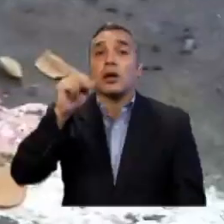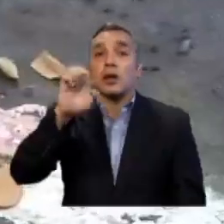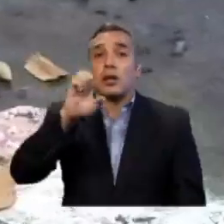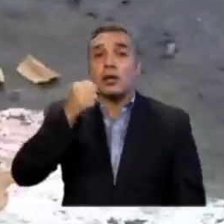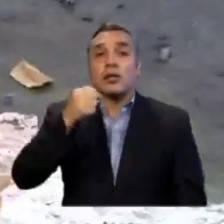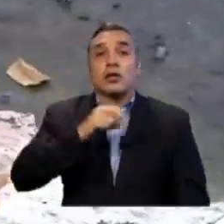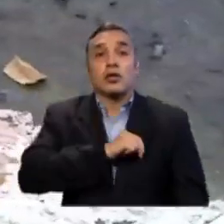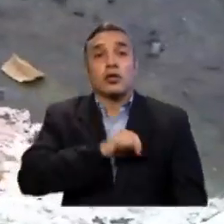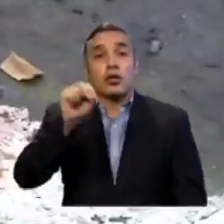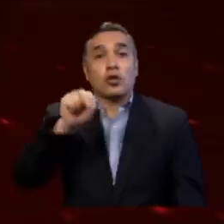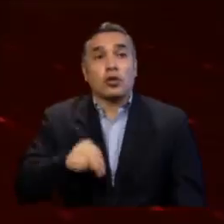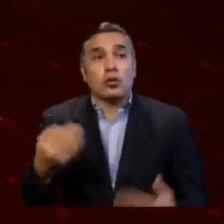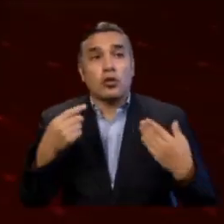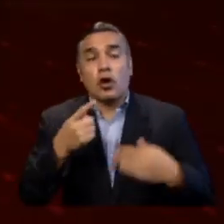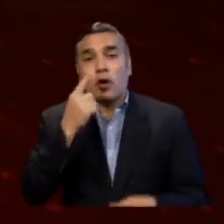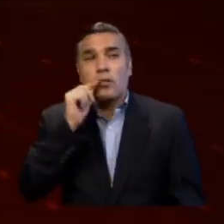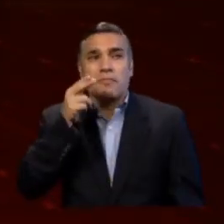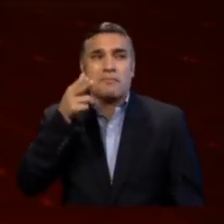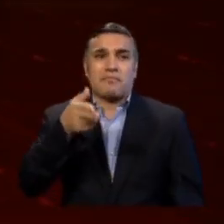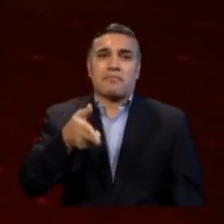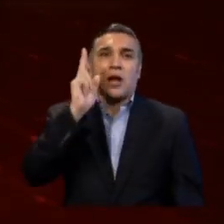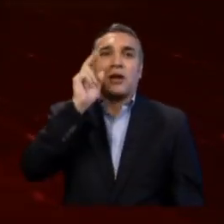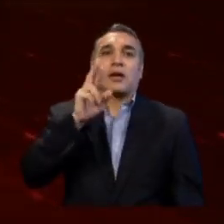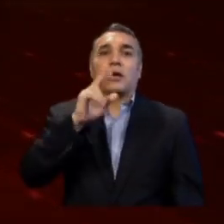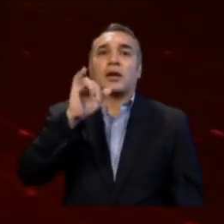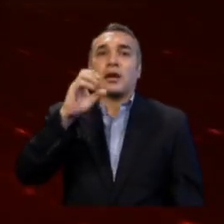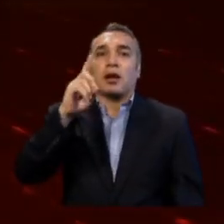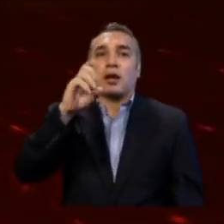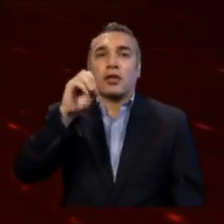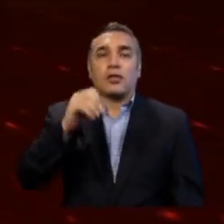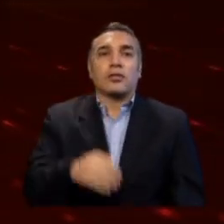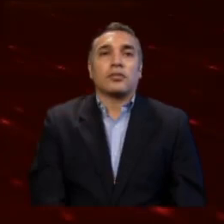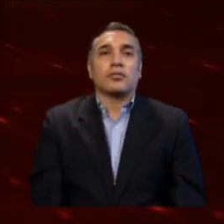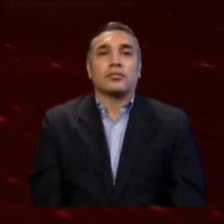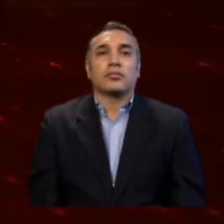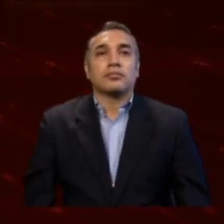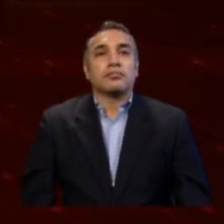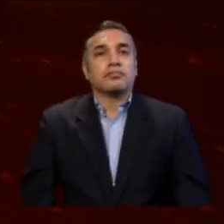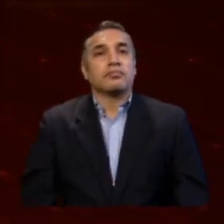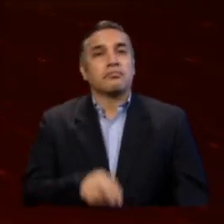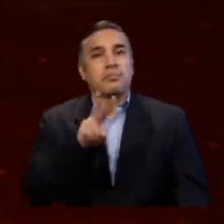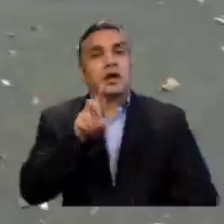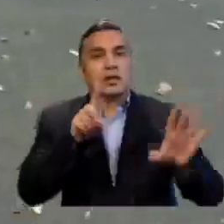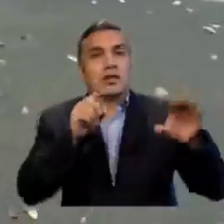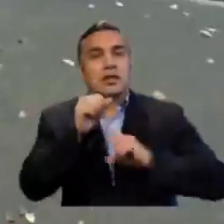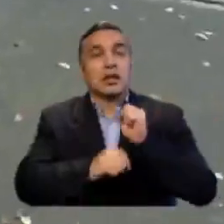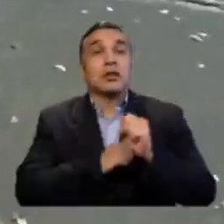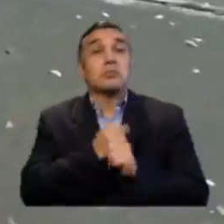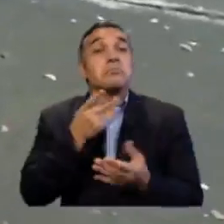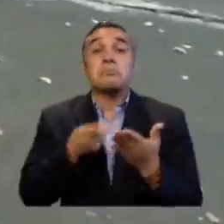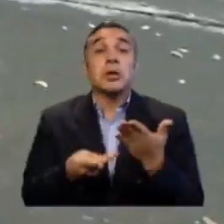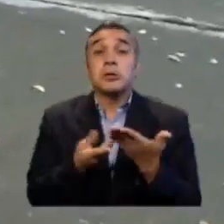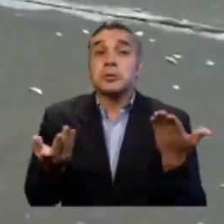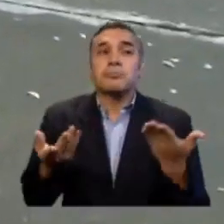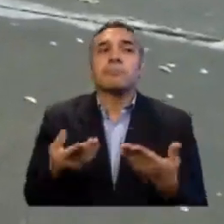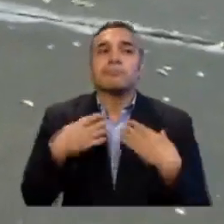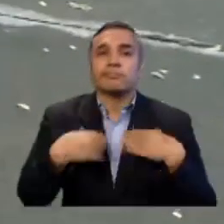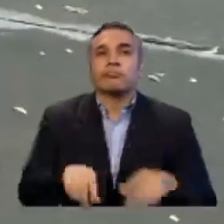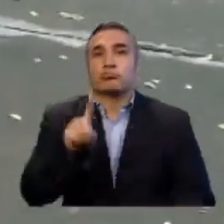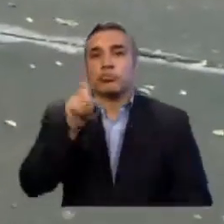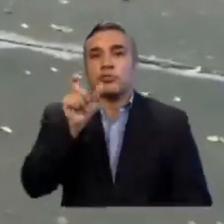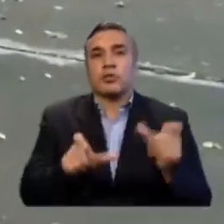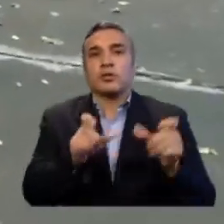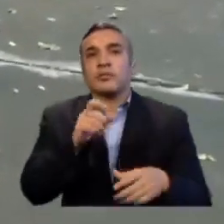de Guayaquil, un sujeto disparó por la espalda a Ricardo Elías Benítez Reyes, de 26 años. El hecho violento dejó a una